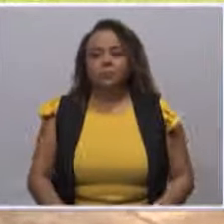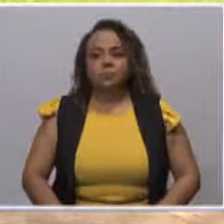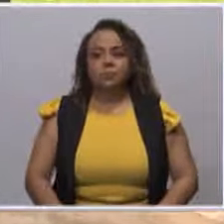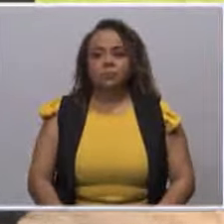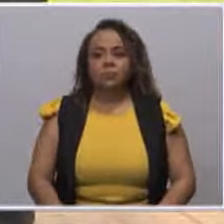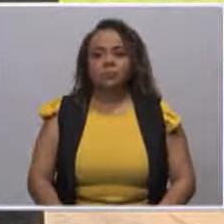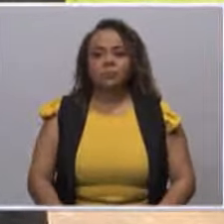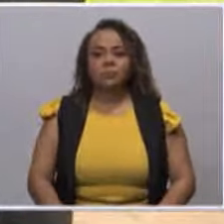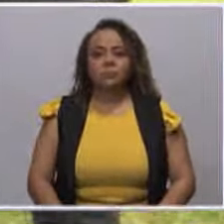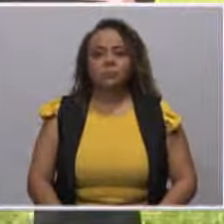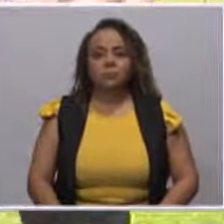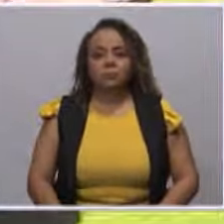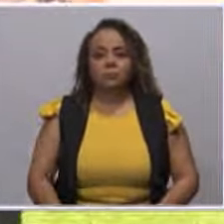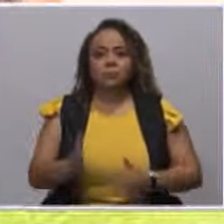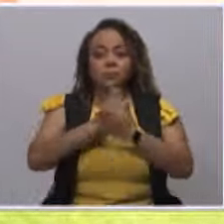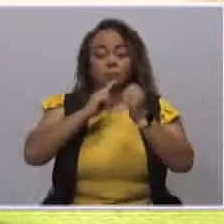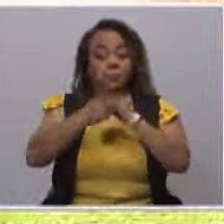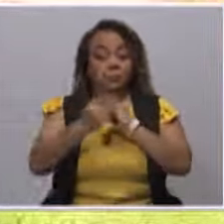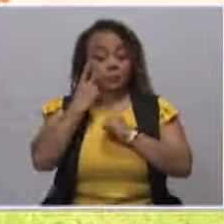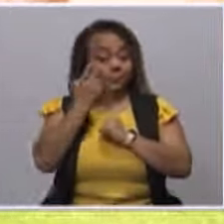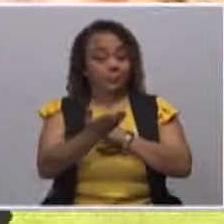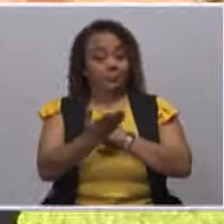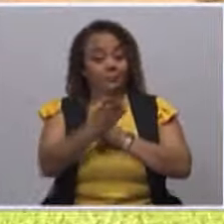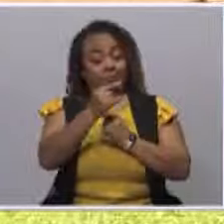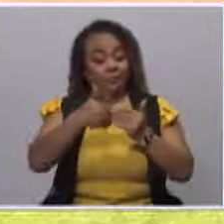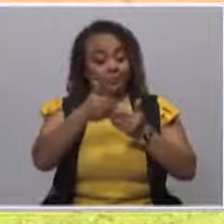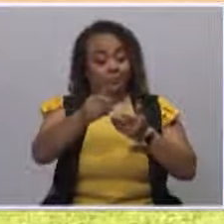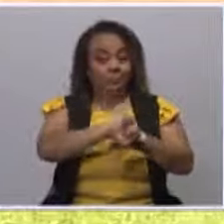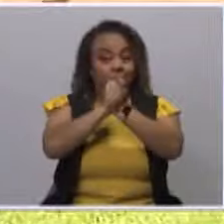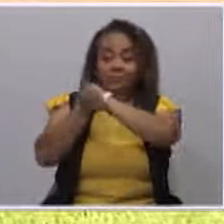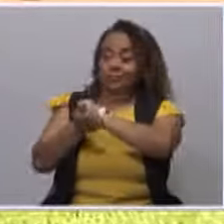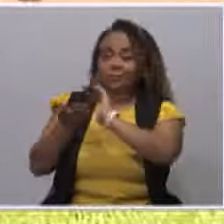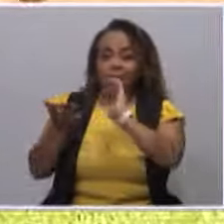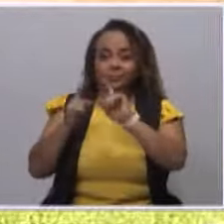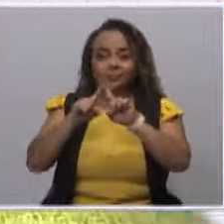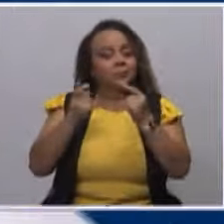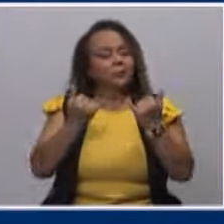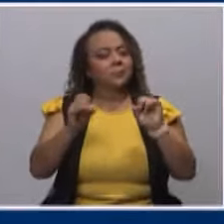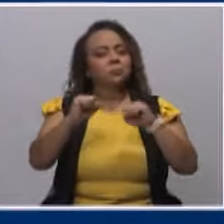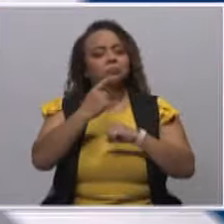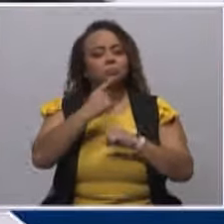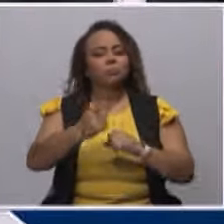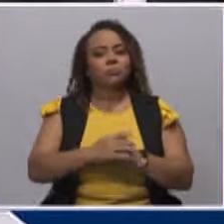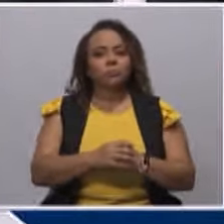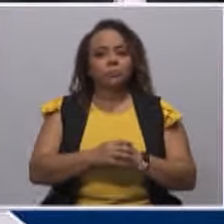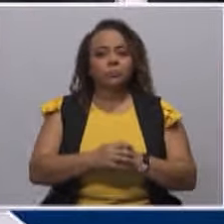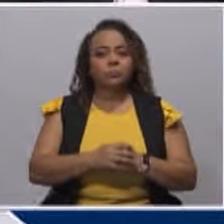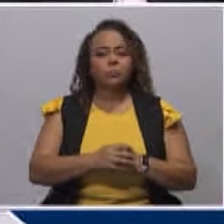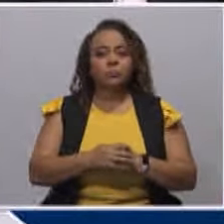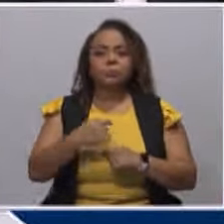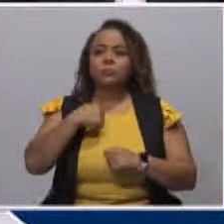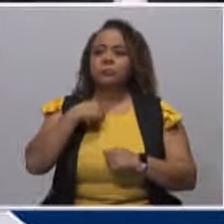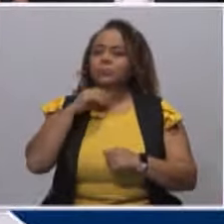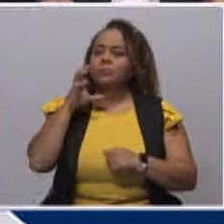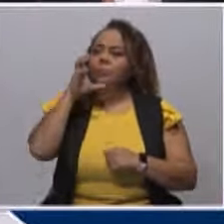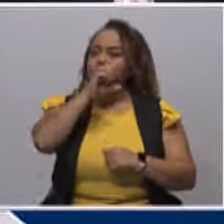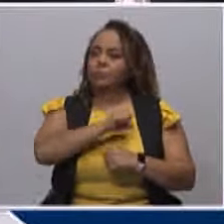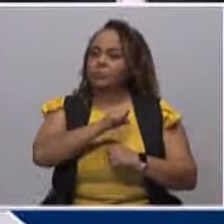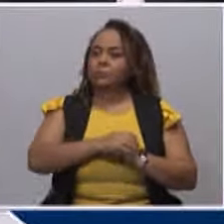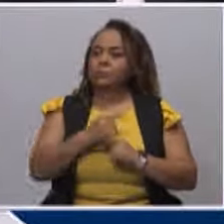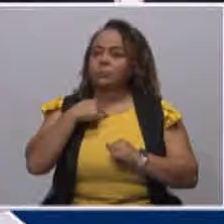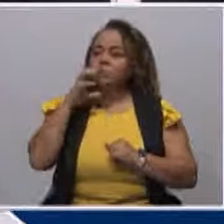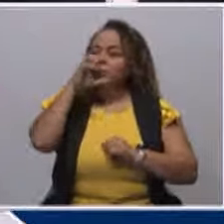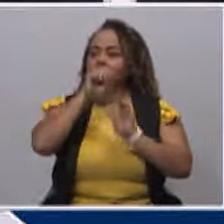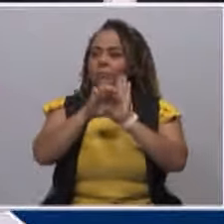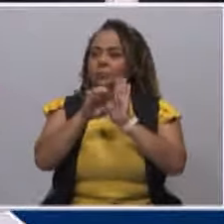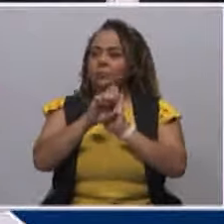y a veces vemos esto y después se transforma pero pero por ahora podríamos decir que yo yo Noté que es un buen yo yo noté